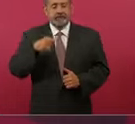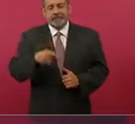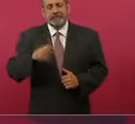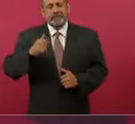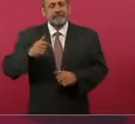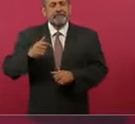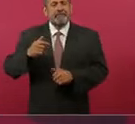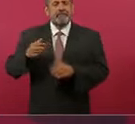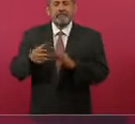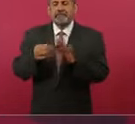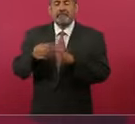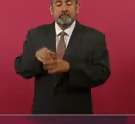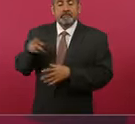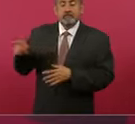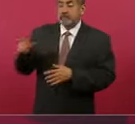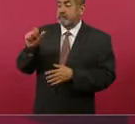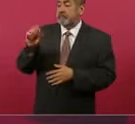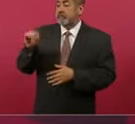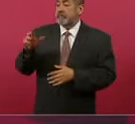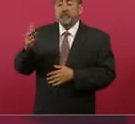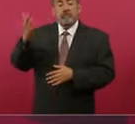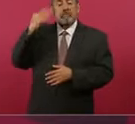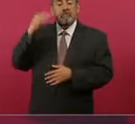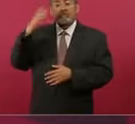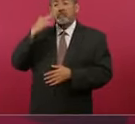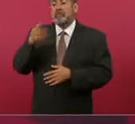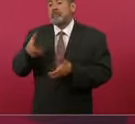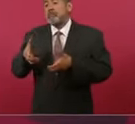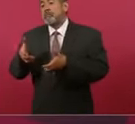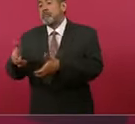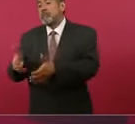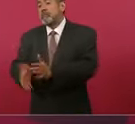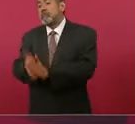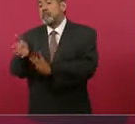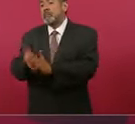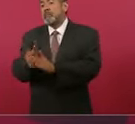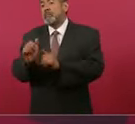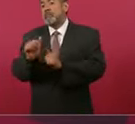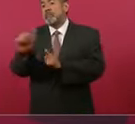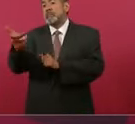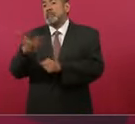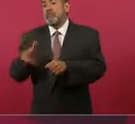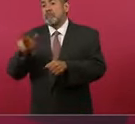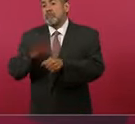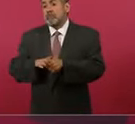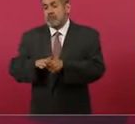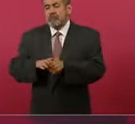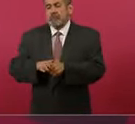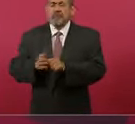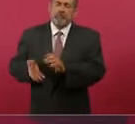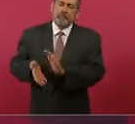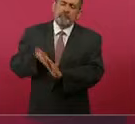porque construyó un camino para comunicar un hospital